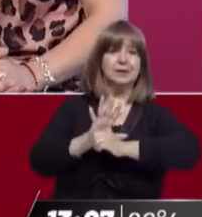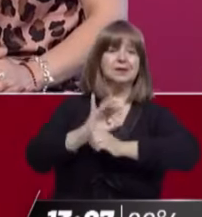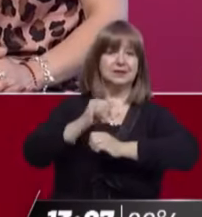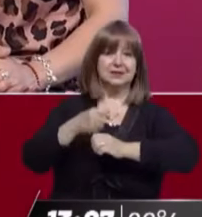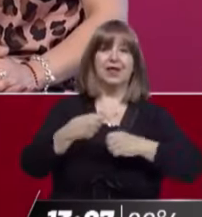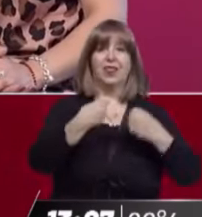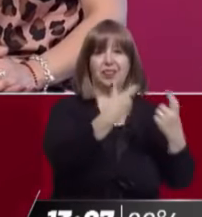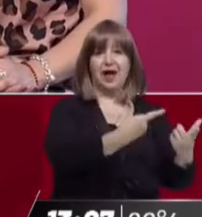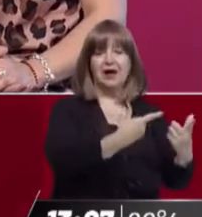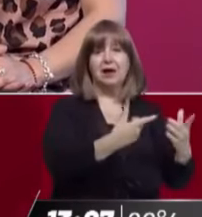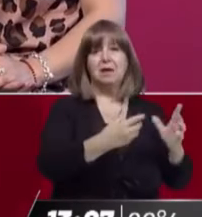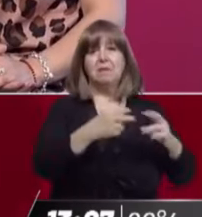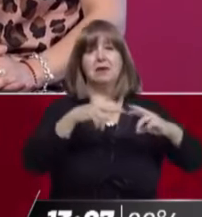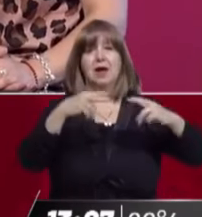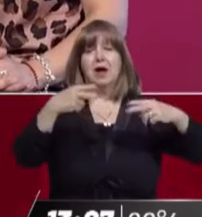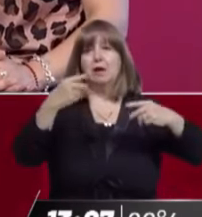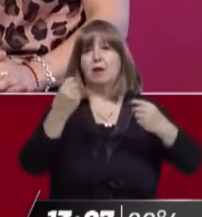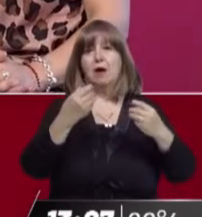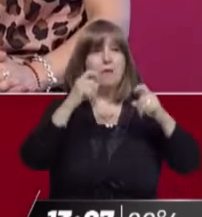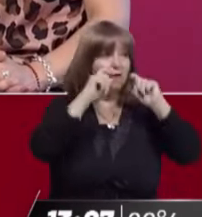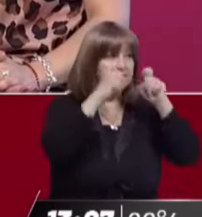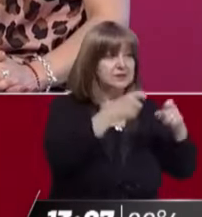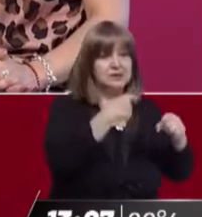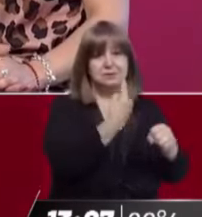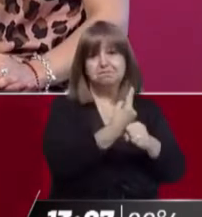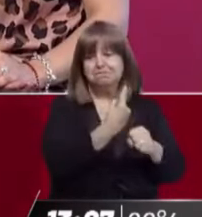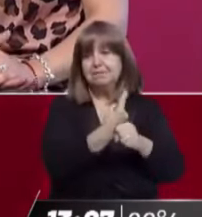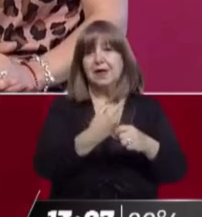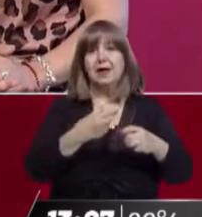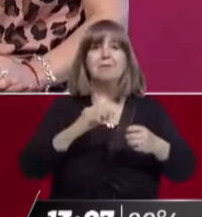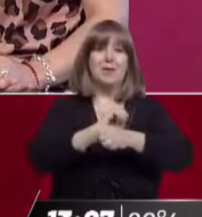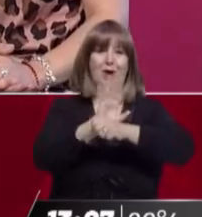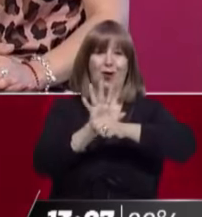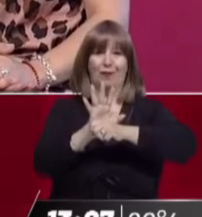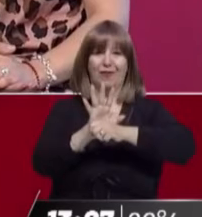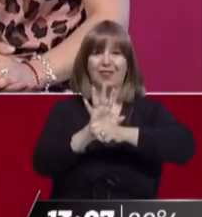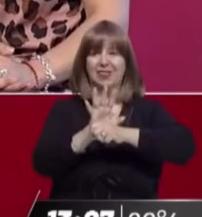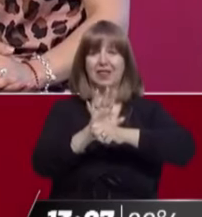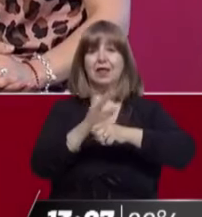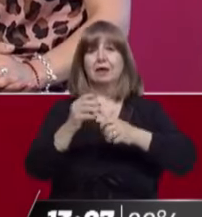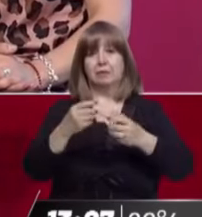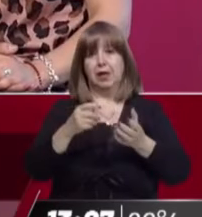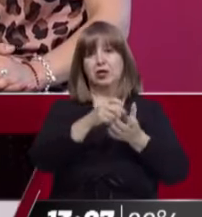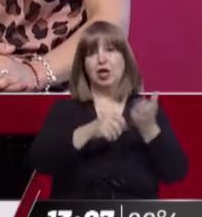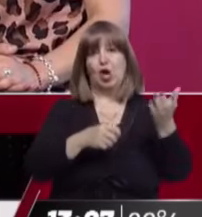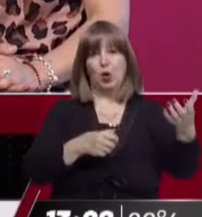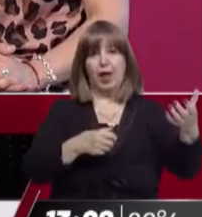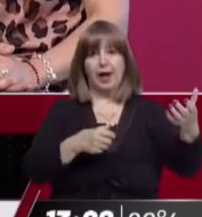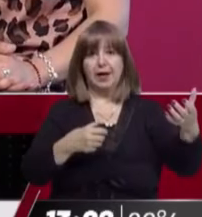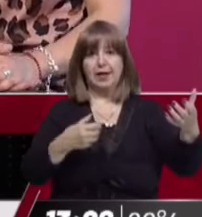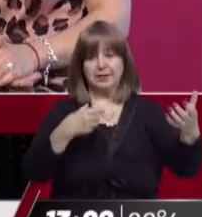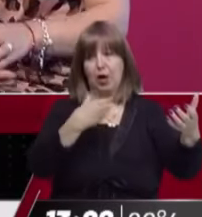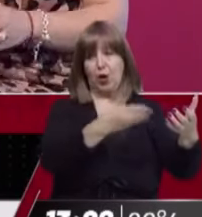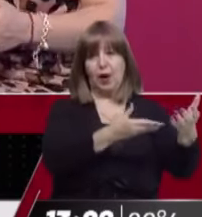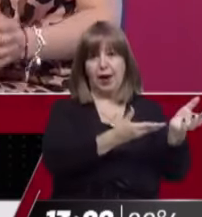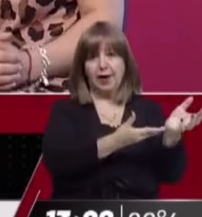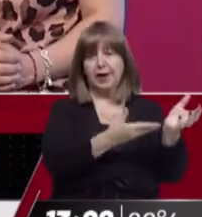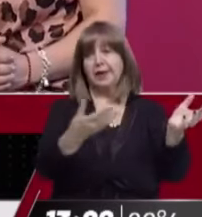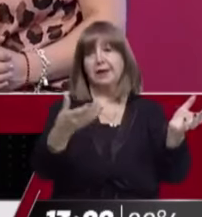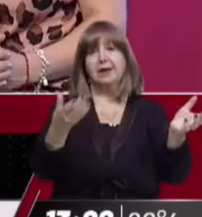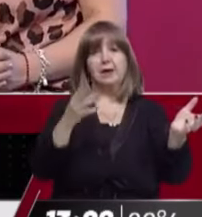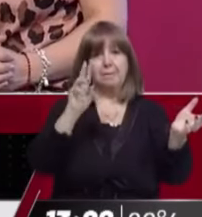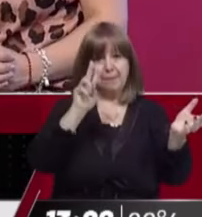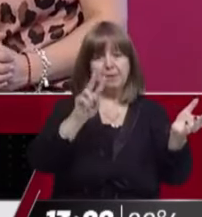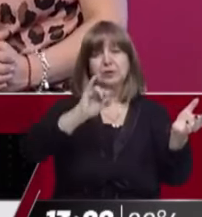pandemia del covid cuando se no se permitieron más las las visitas de los de los familiares de los presos por lo tanto se habilitó el uso de celulares